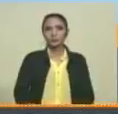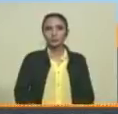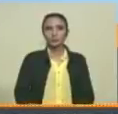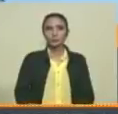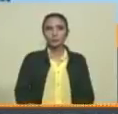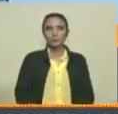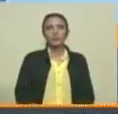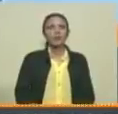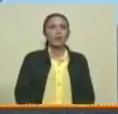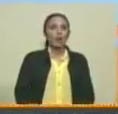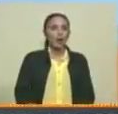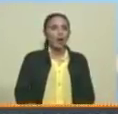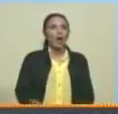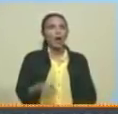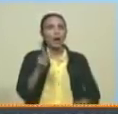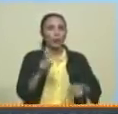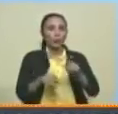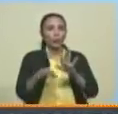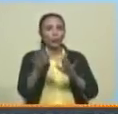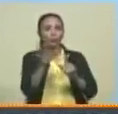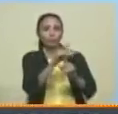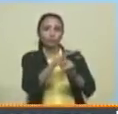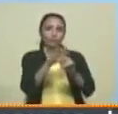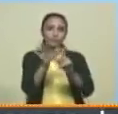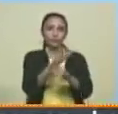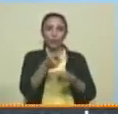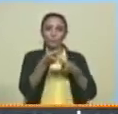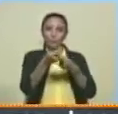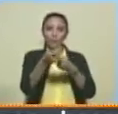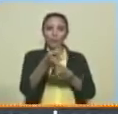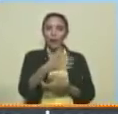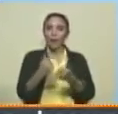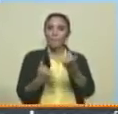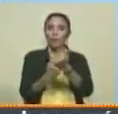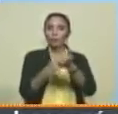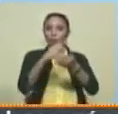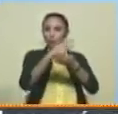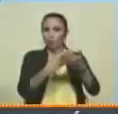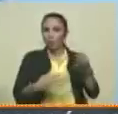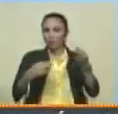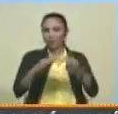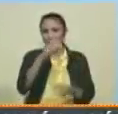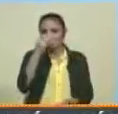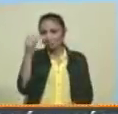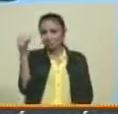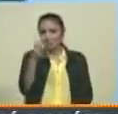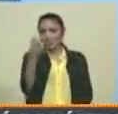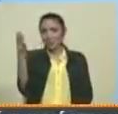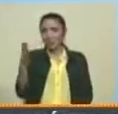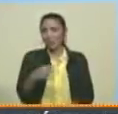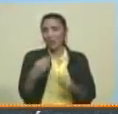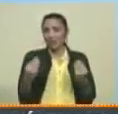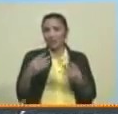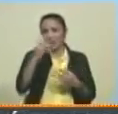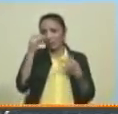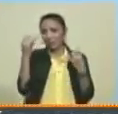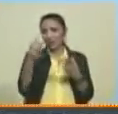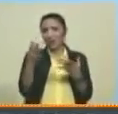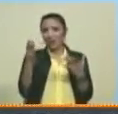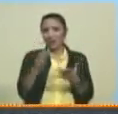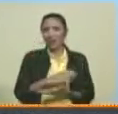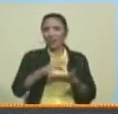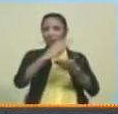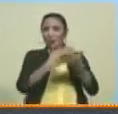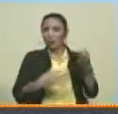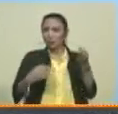Convencieron a algún gobierno bajo presiones para que apoyara un comunicado que no servía para nada.